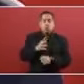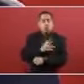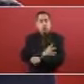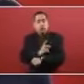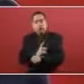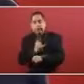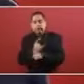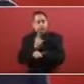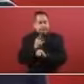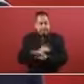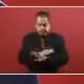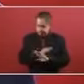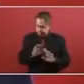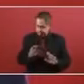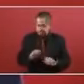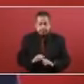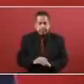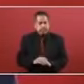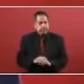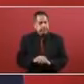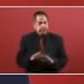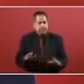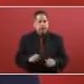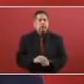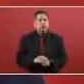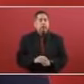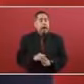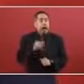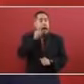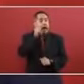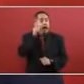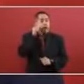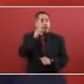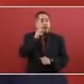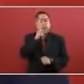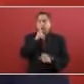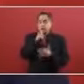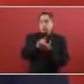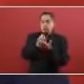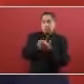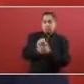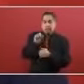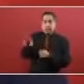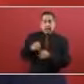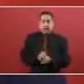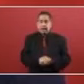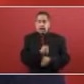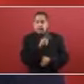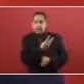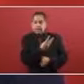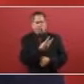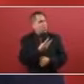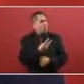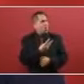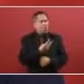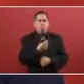Entonces, ya ayer envié las primeras ternas,